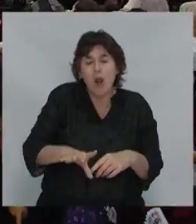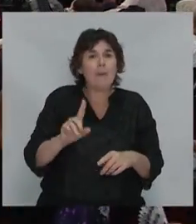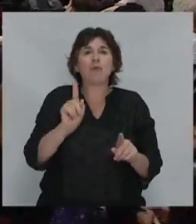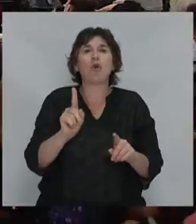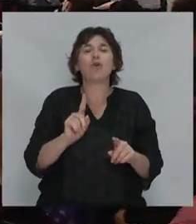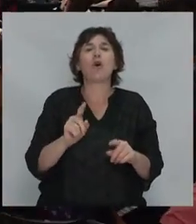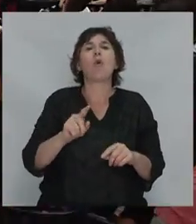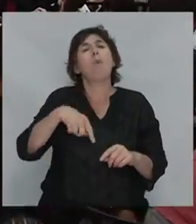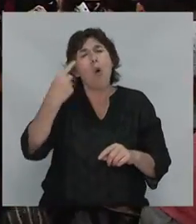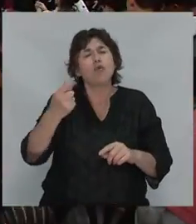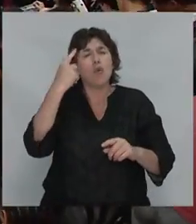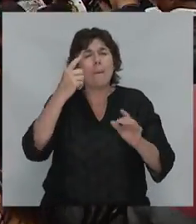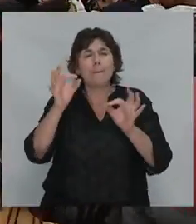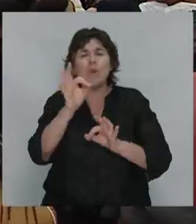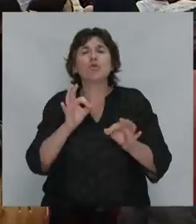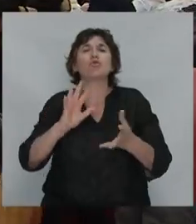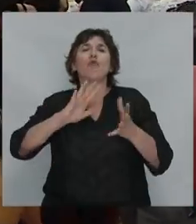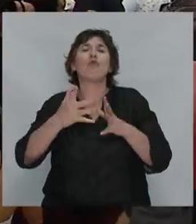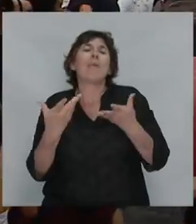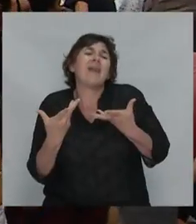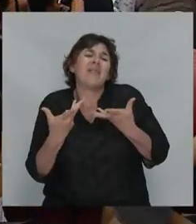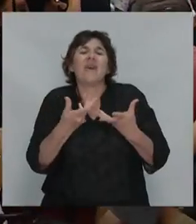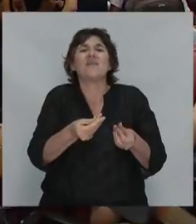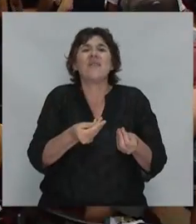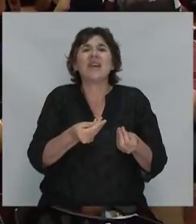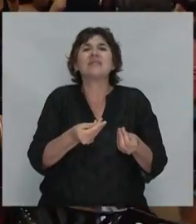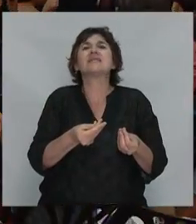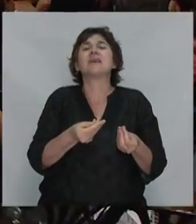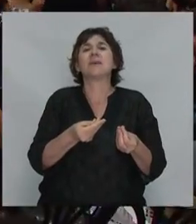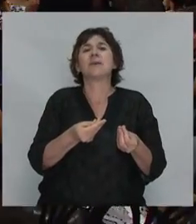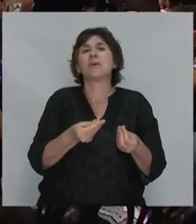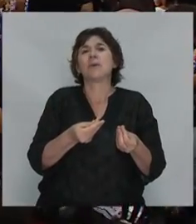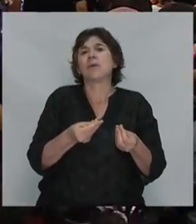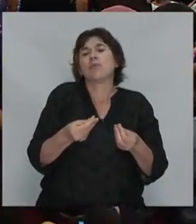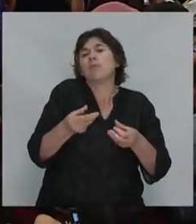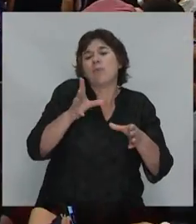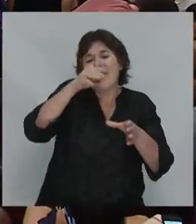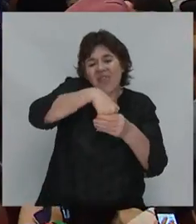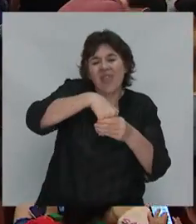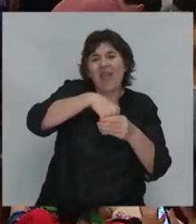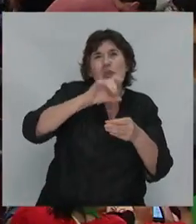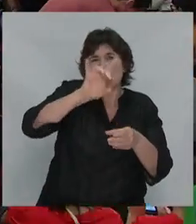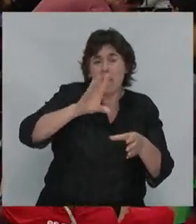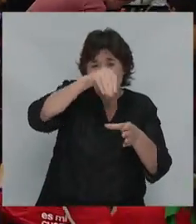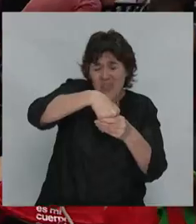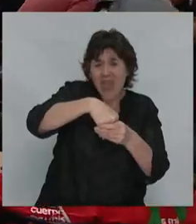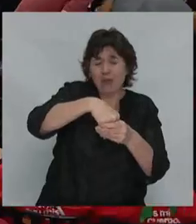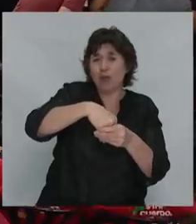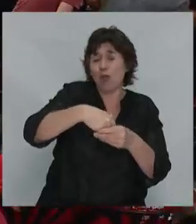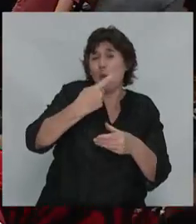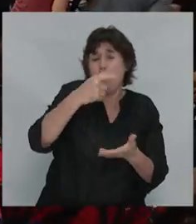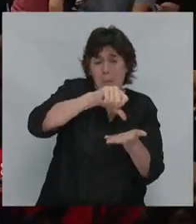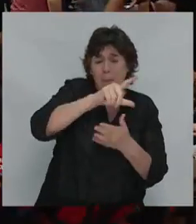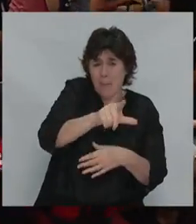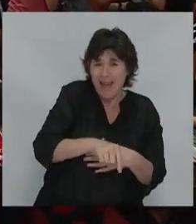supone la defensa de los intereses en el interior de un territorio porque el pri al desafío